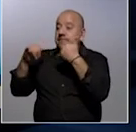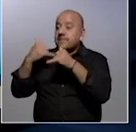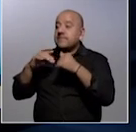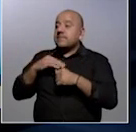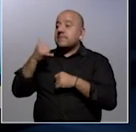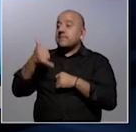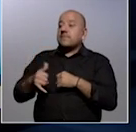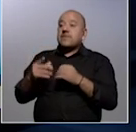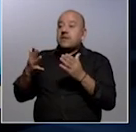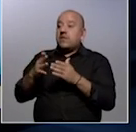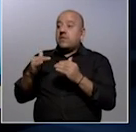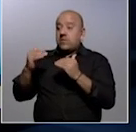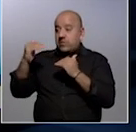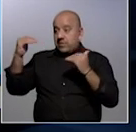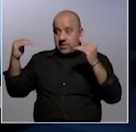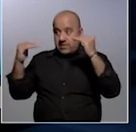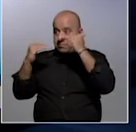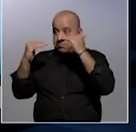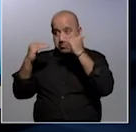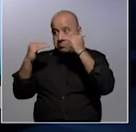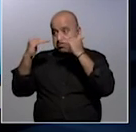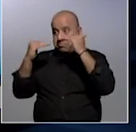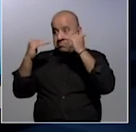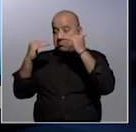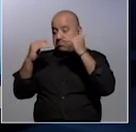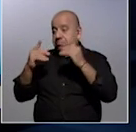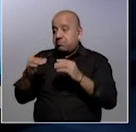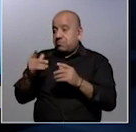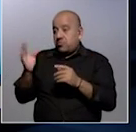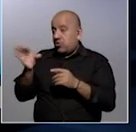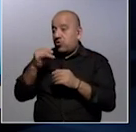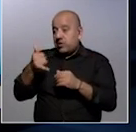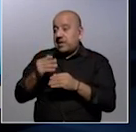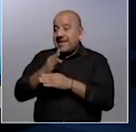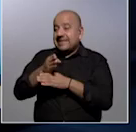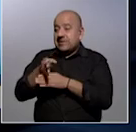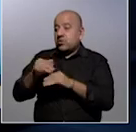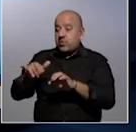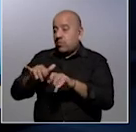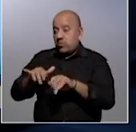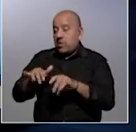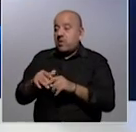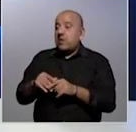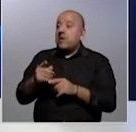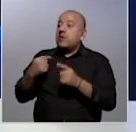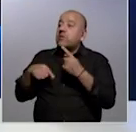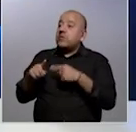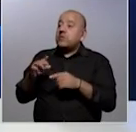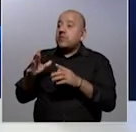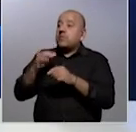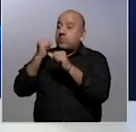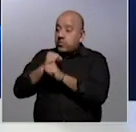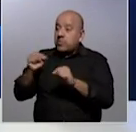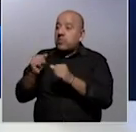tiene una brecha de es muy chica para en comparación con otros y aprovechando esas tecnologías también viendo cómo podemos avanzar